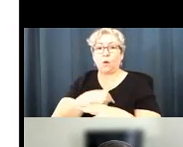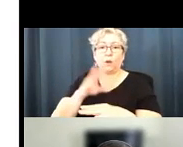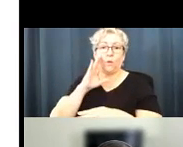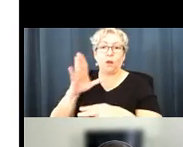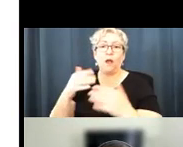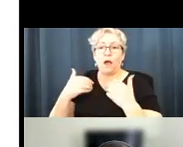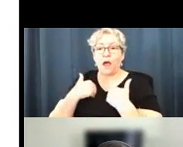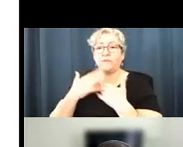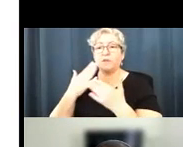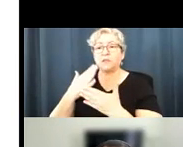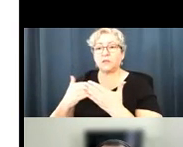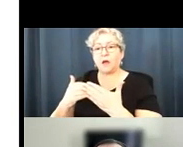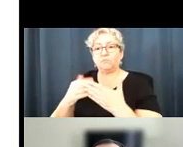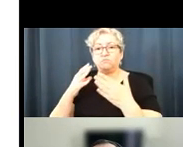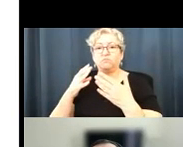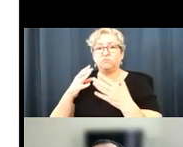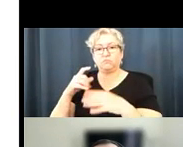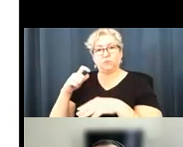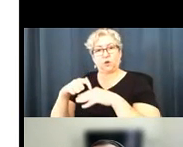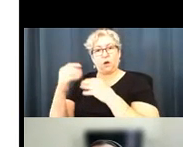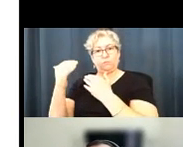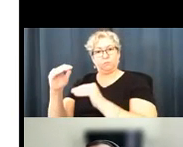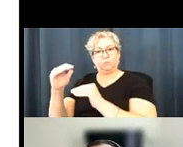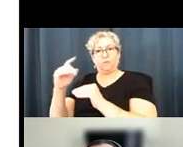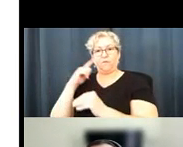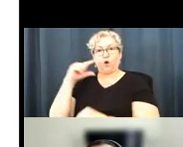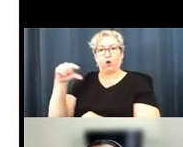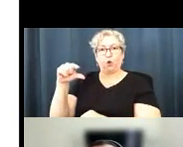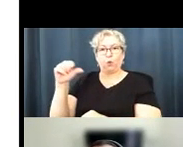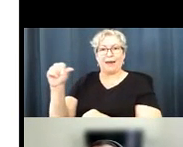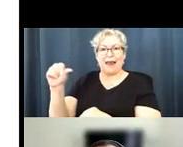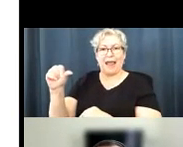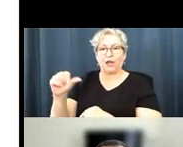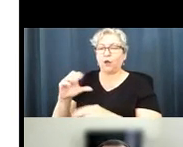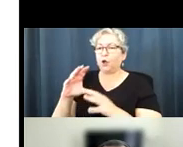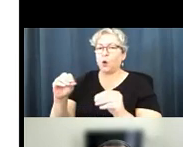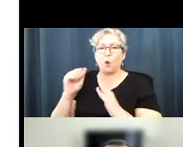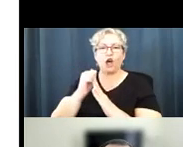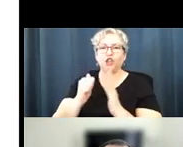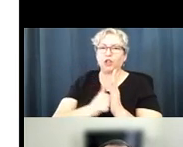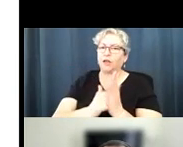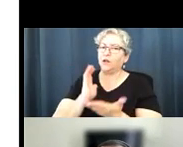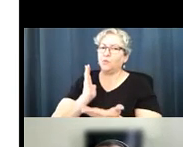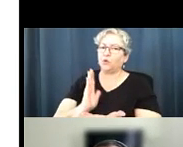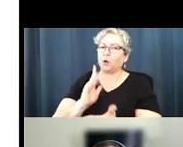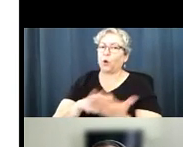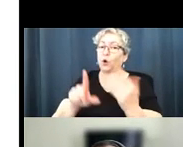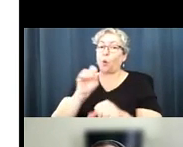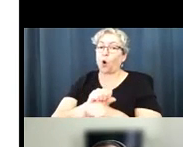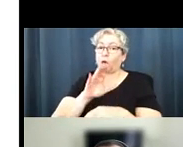vamos a estar teniendo algún tiempo de sesiones específicas para